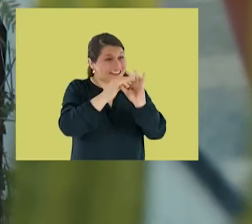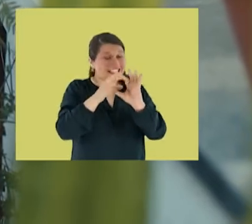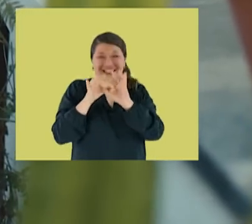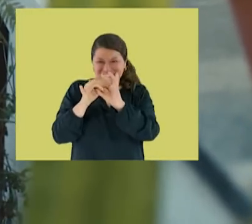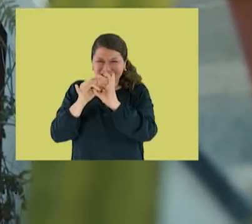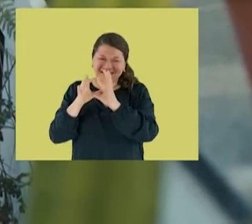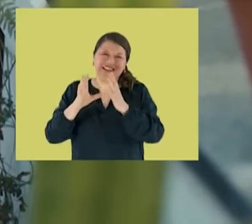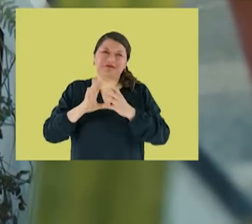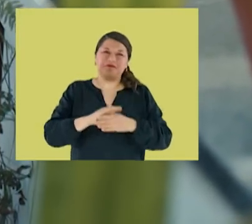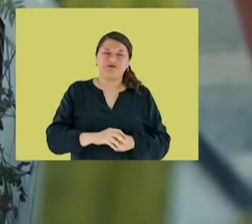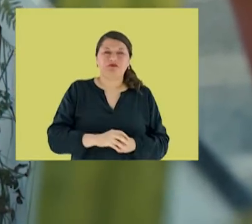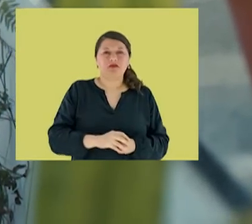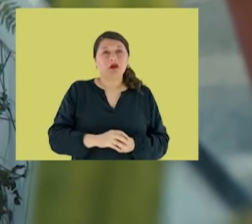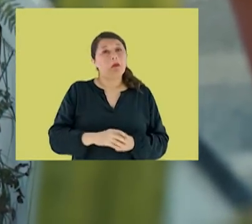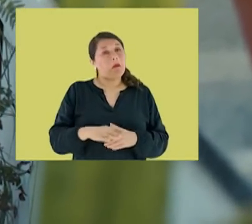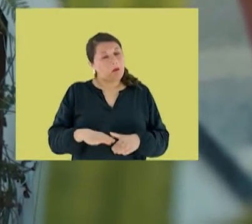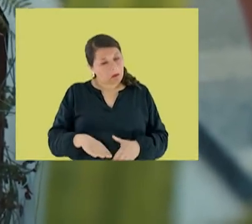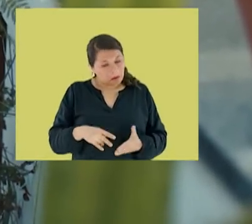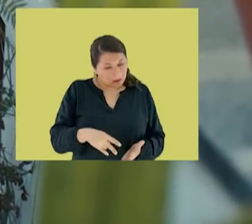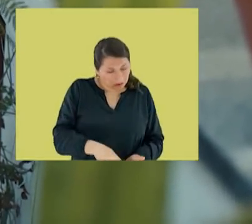Chao. Gracias,